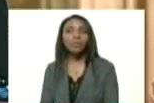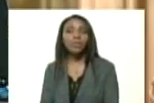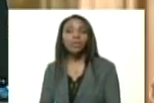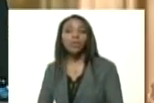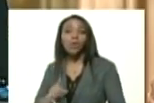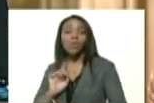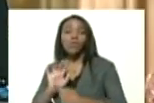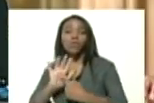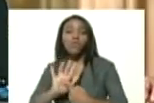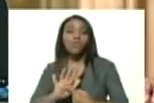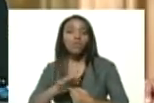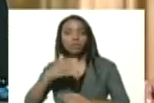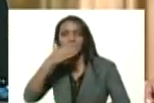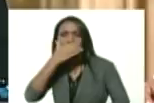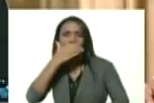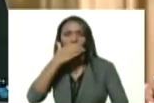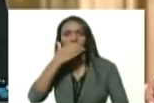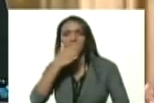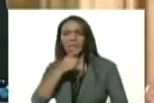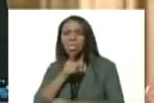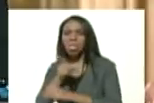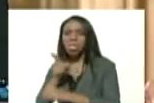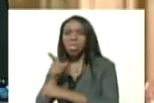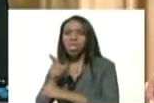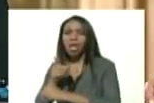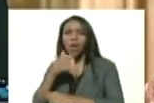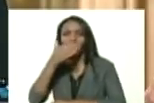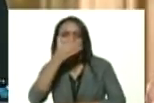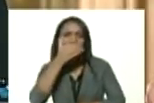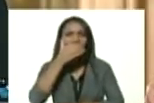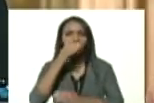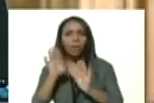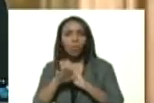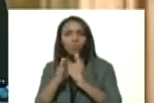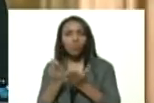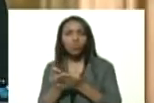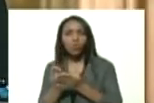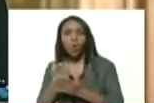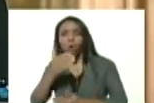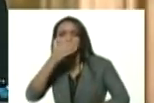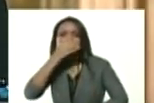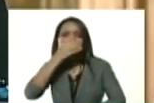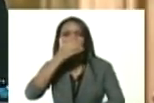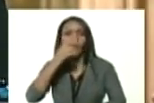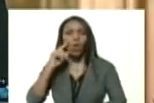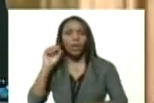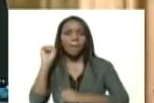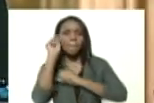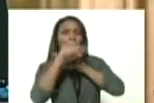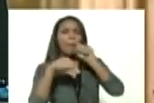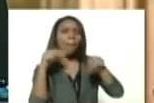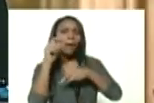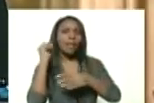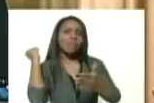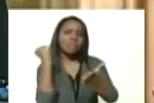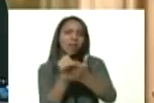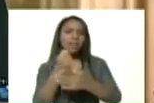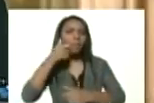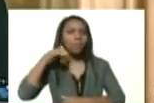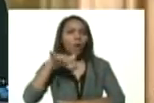de terroristas los terroristas del mundo los terroristas del mundo los que bombardean y matan pueblos